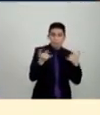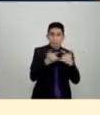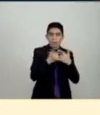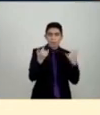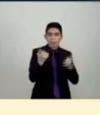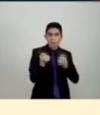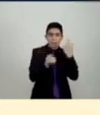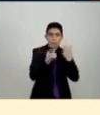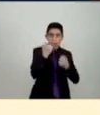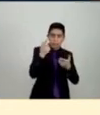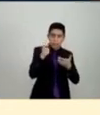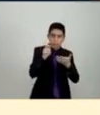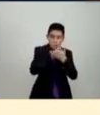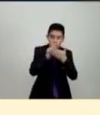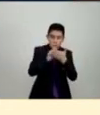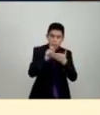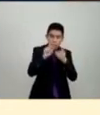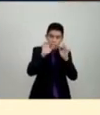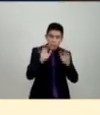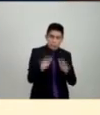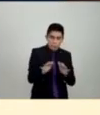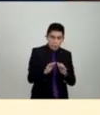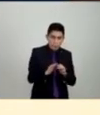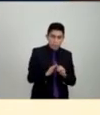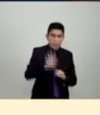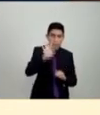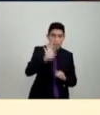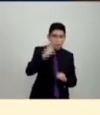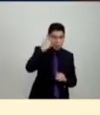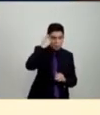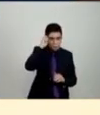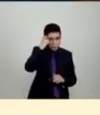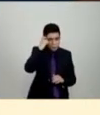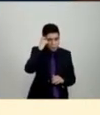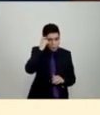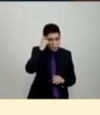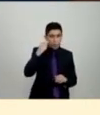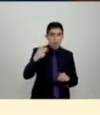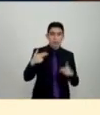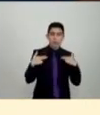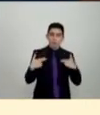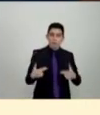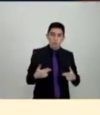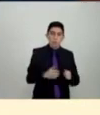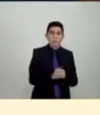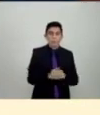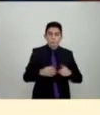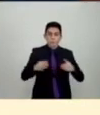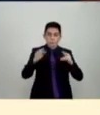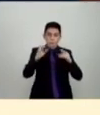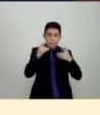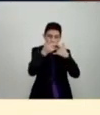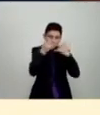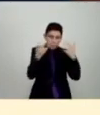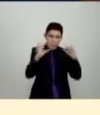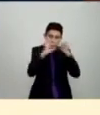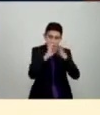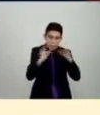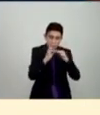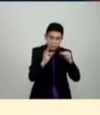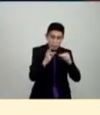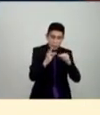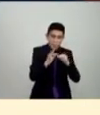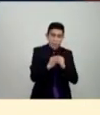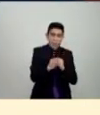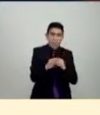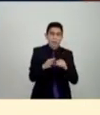algunos escritores, es un poco La servidumbre humana de Somerset Maugham, es la novela en la que uno cuenta cómo fue que se volvió escritor, o más o